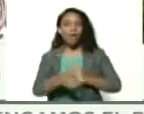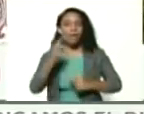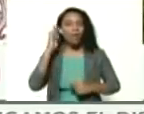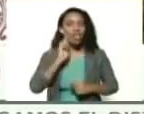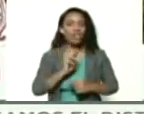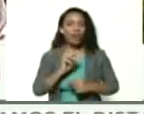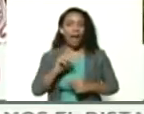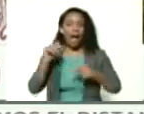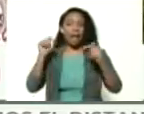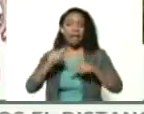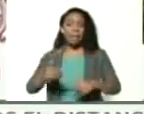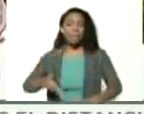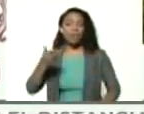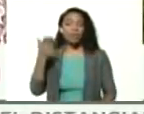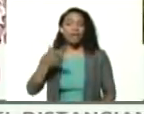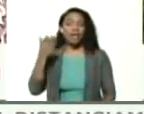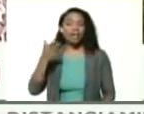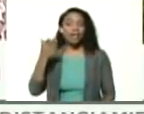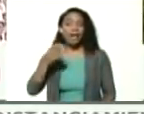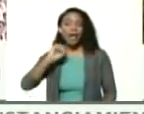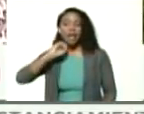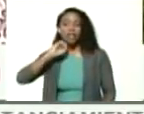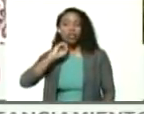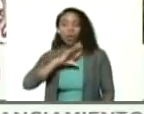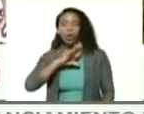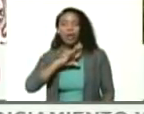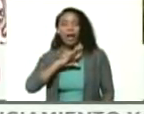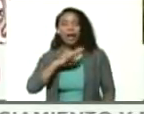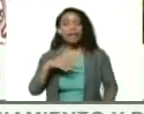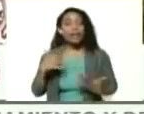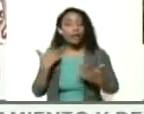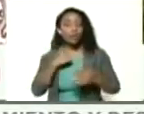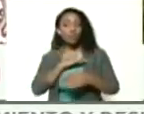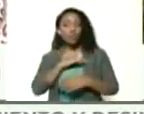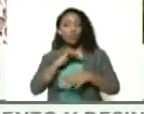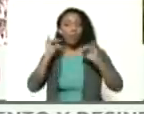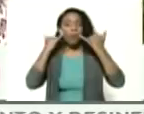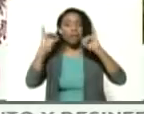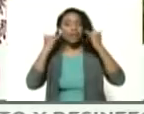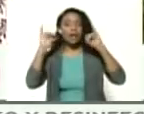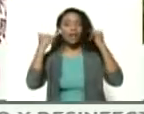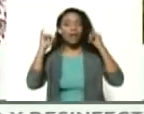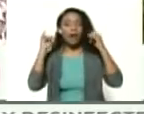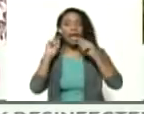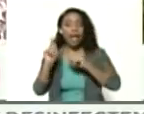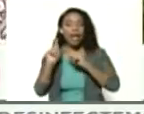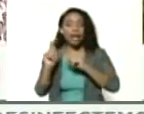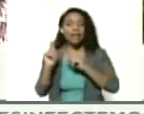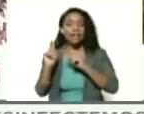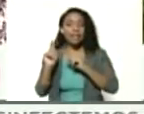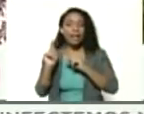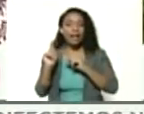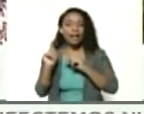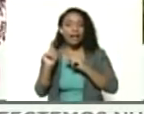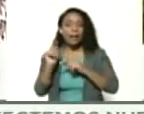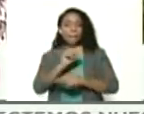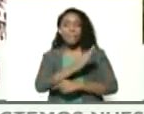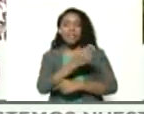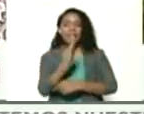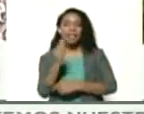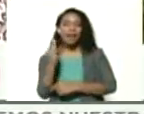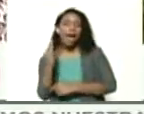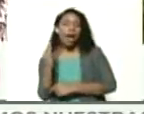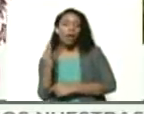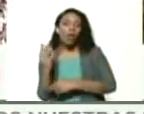muy importante la historia y que vamos a conmemorar ese bicentenario,